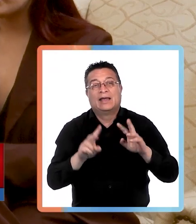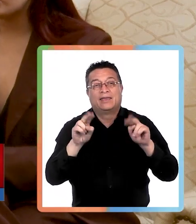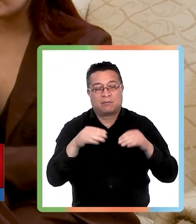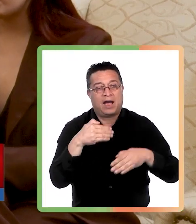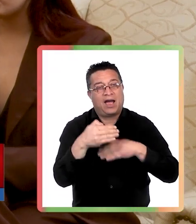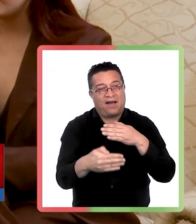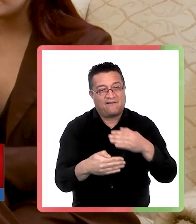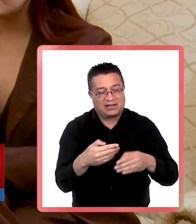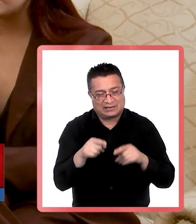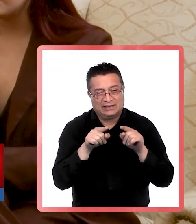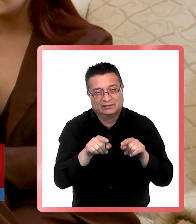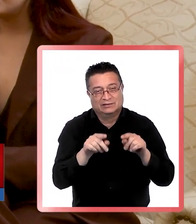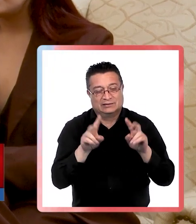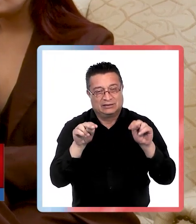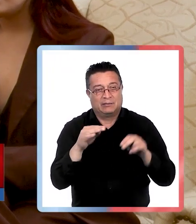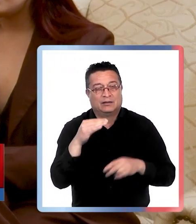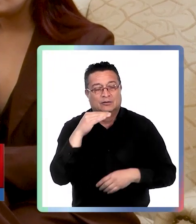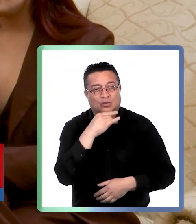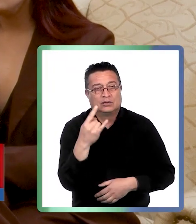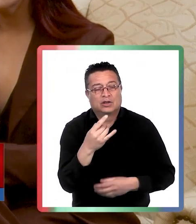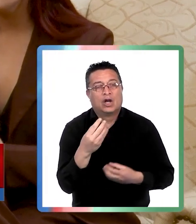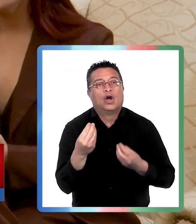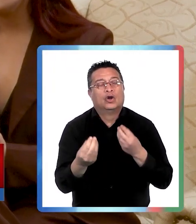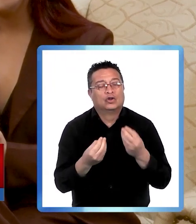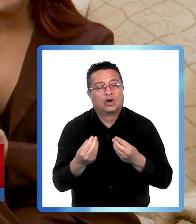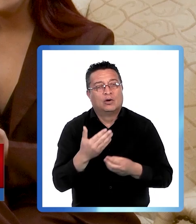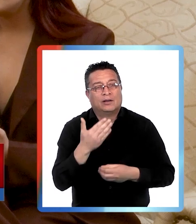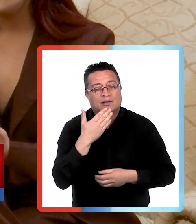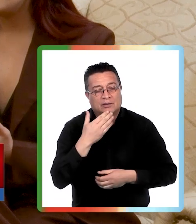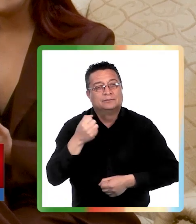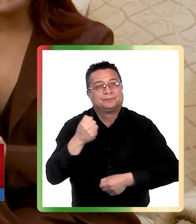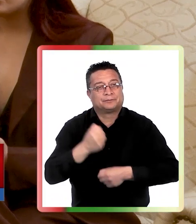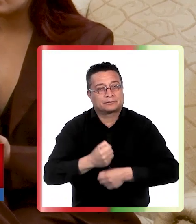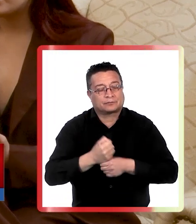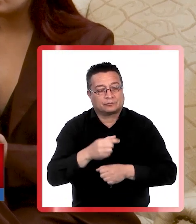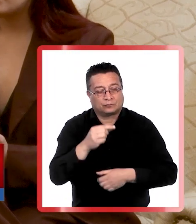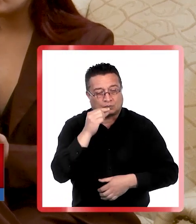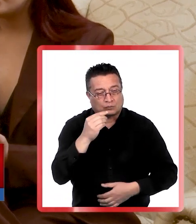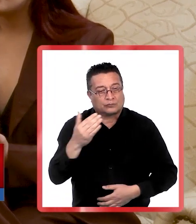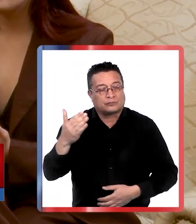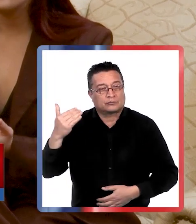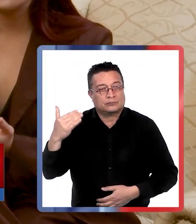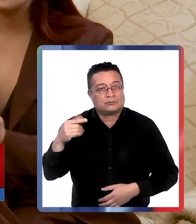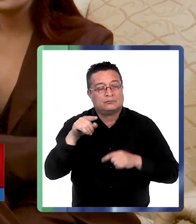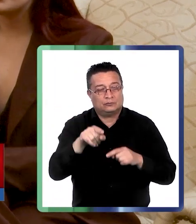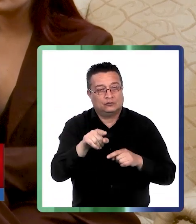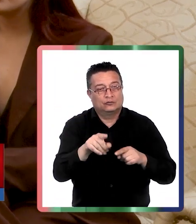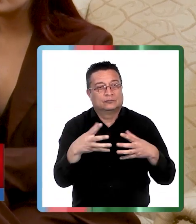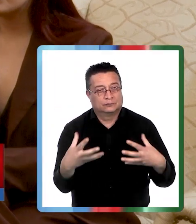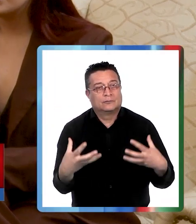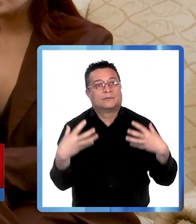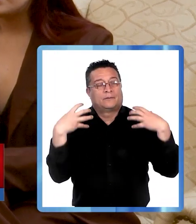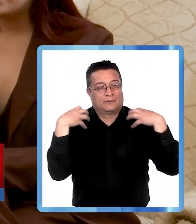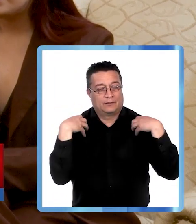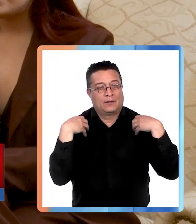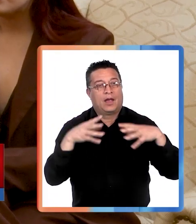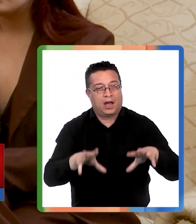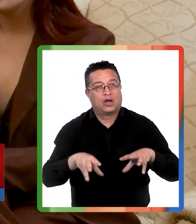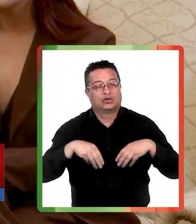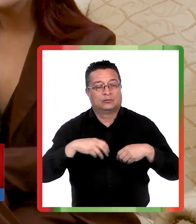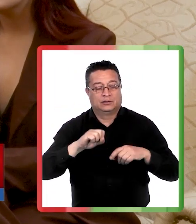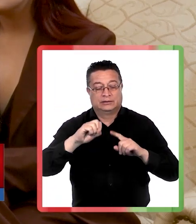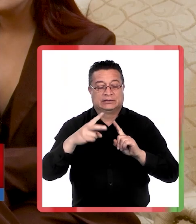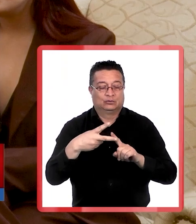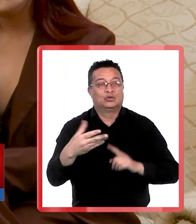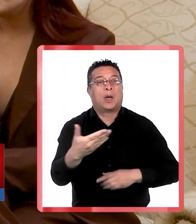con respecto a la gestión de emergencia. ¿Cómo ha sido también el trabajo este último tiempo? Además, a usted le tocó